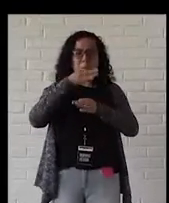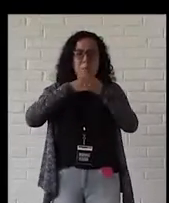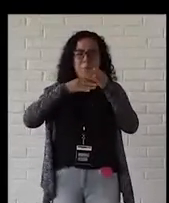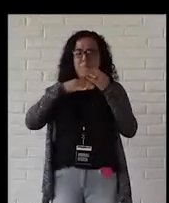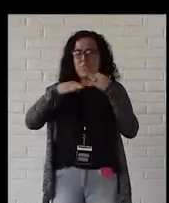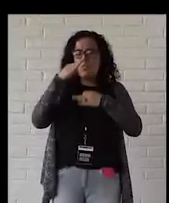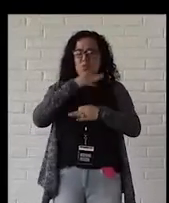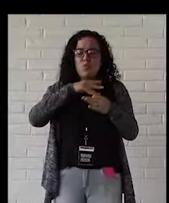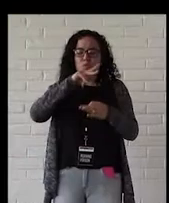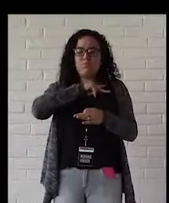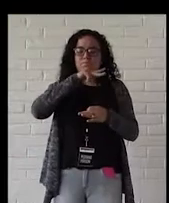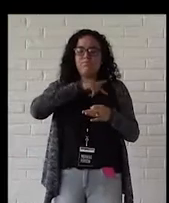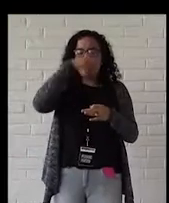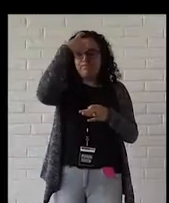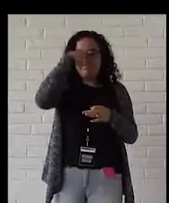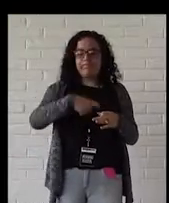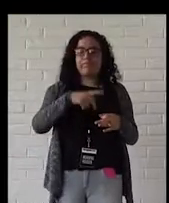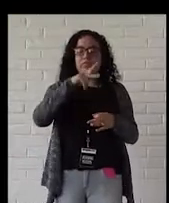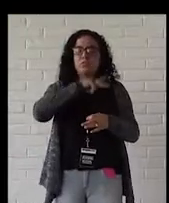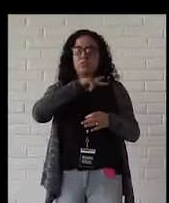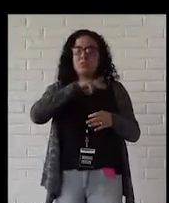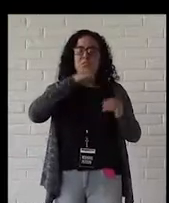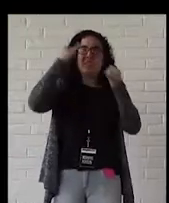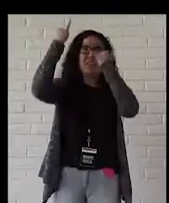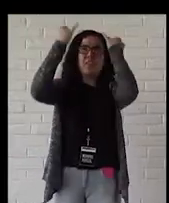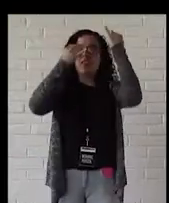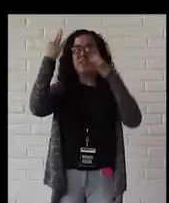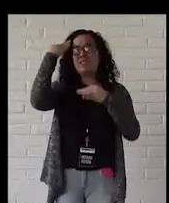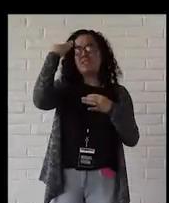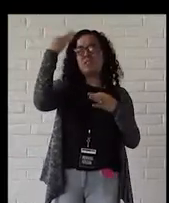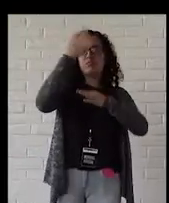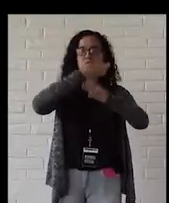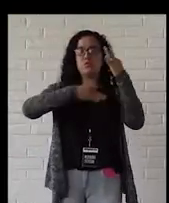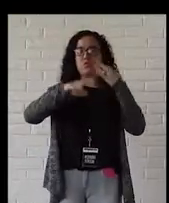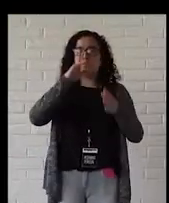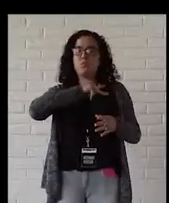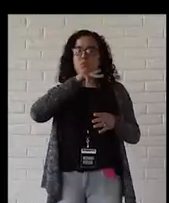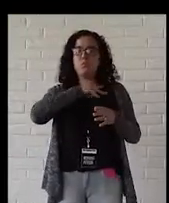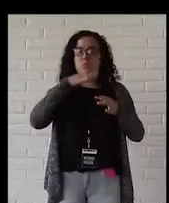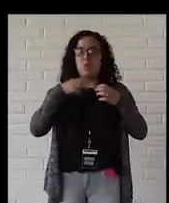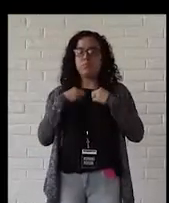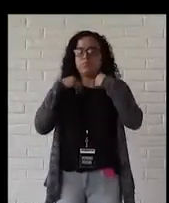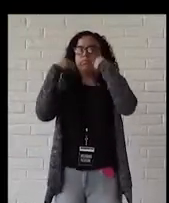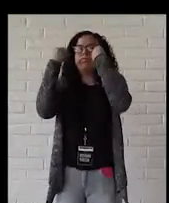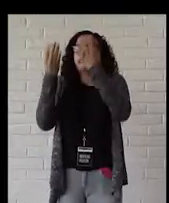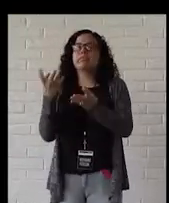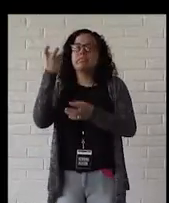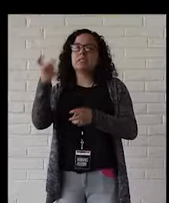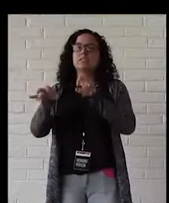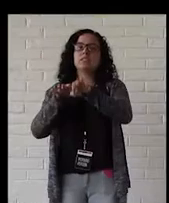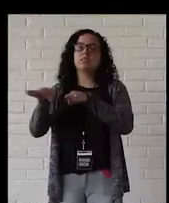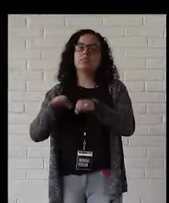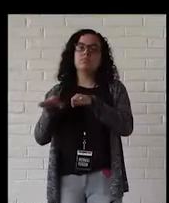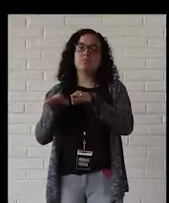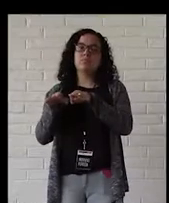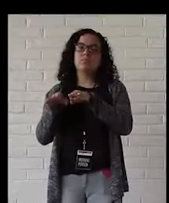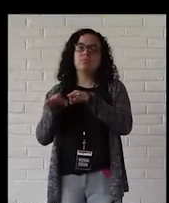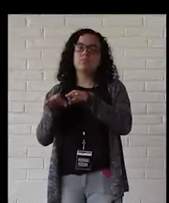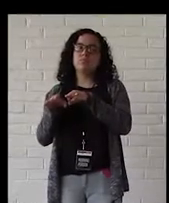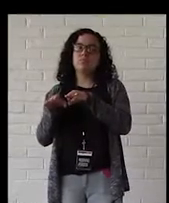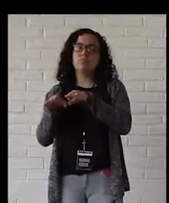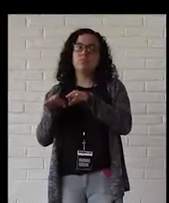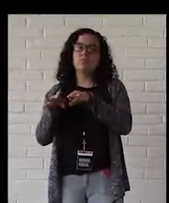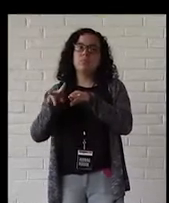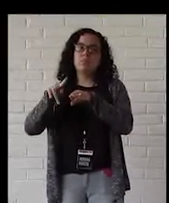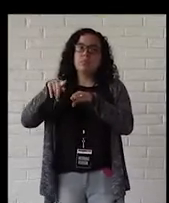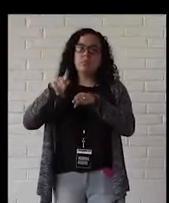energía, toda mi creatividad y todo mi tiempo a algo que no fuera mi pasión. Era imposible para mí. Y fue aquí donde